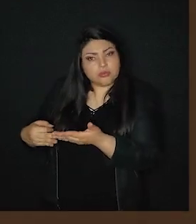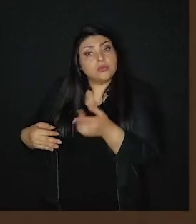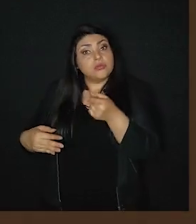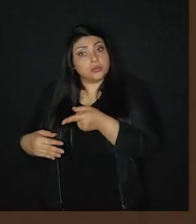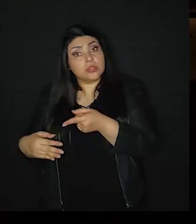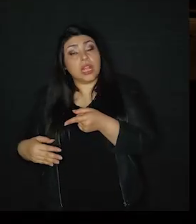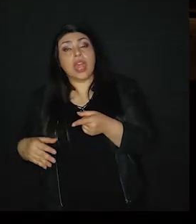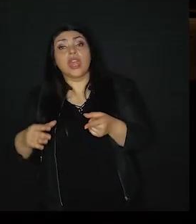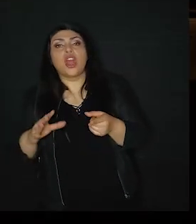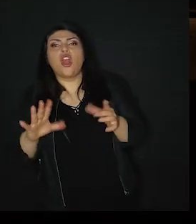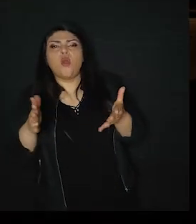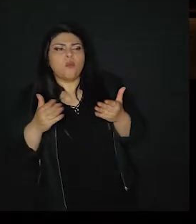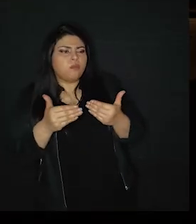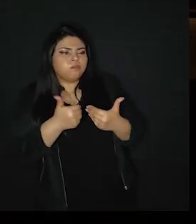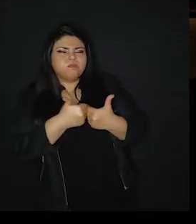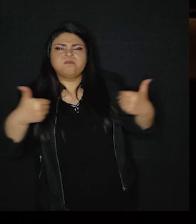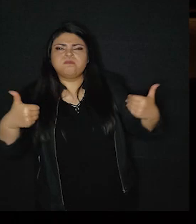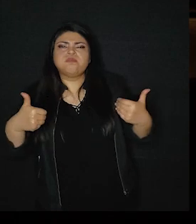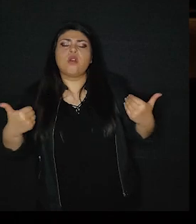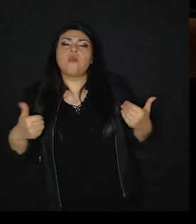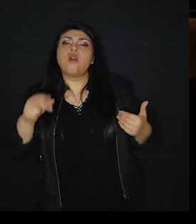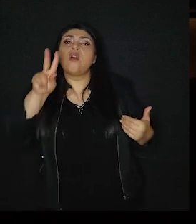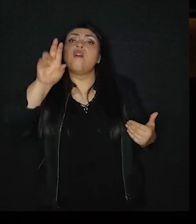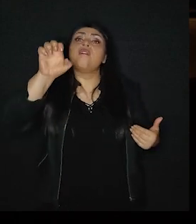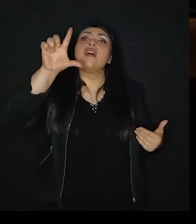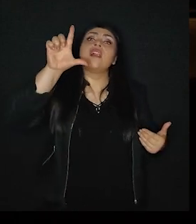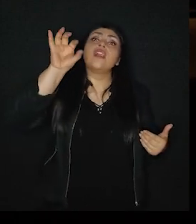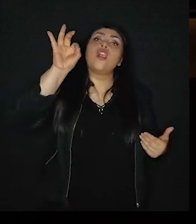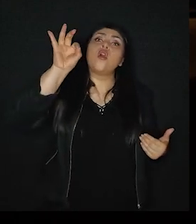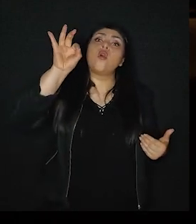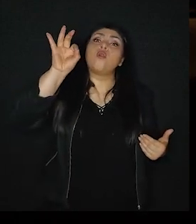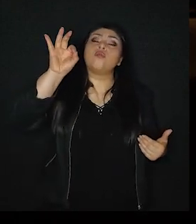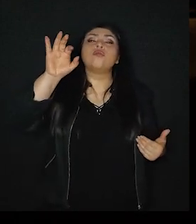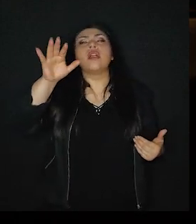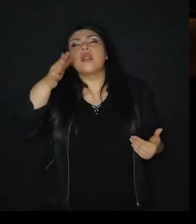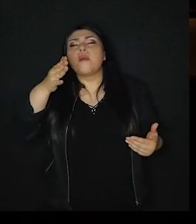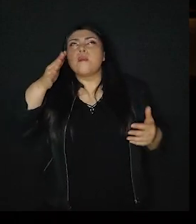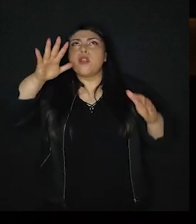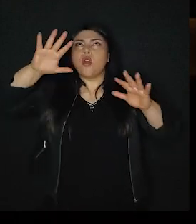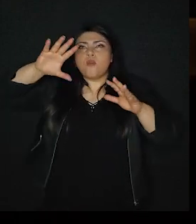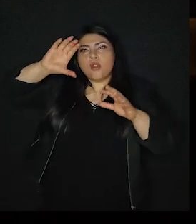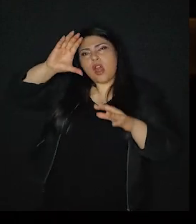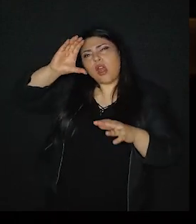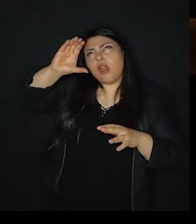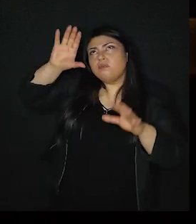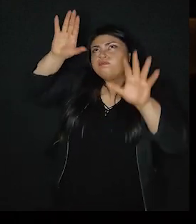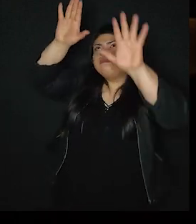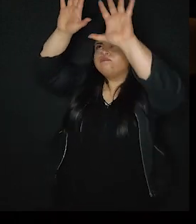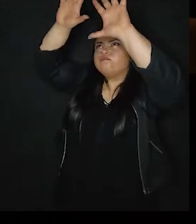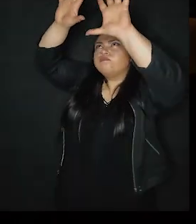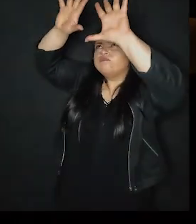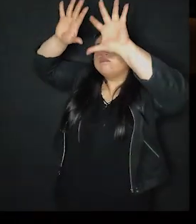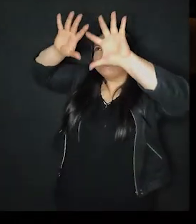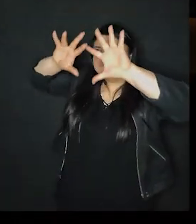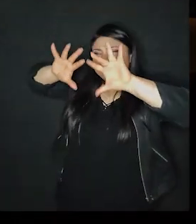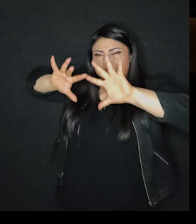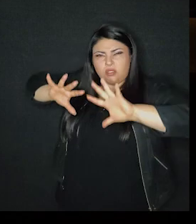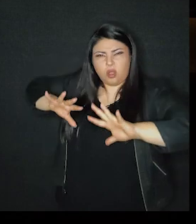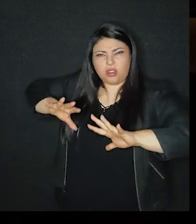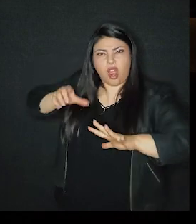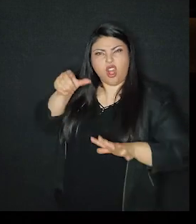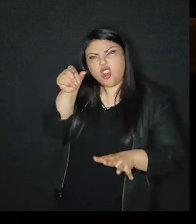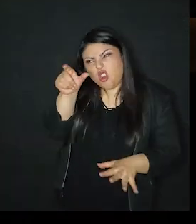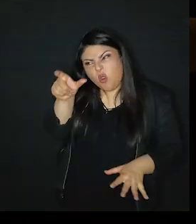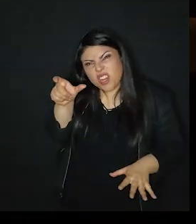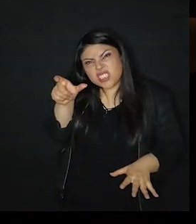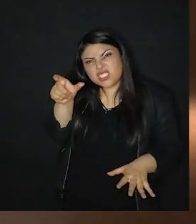este velo dicen que era aproximadamente de 10 centímetros de ancho no es como esta camiseta que